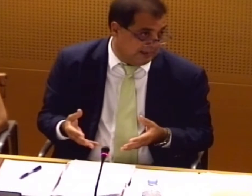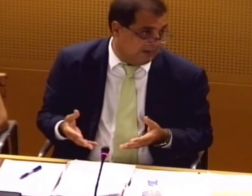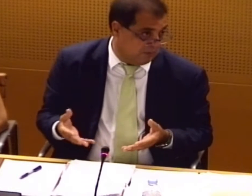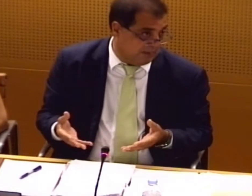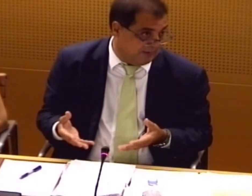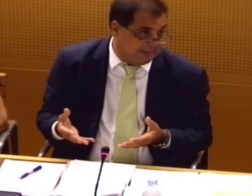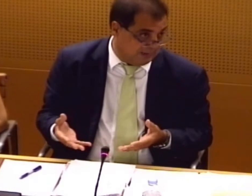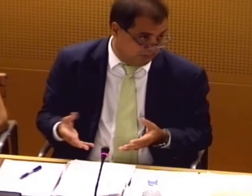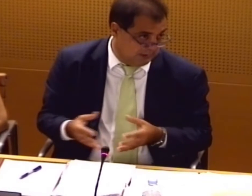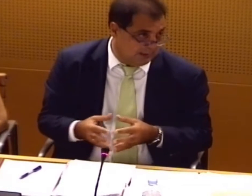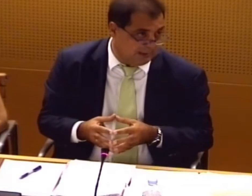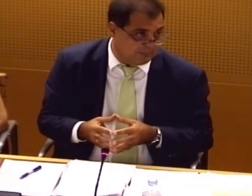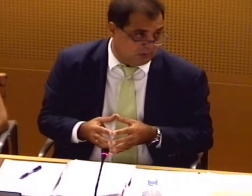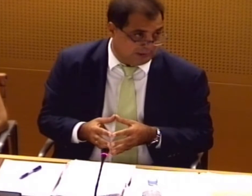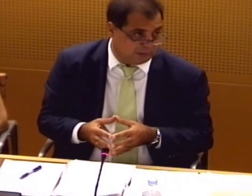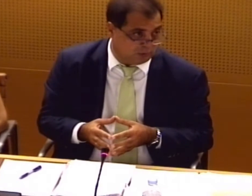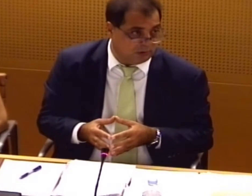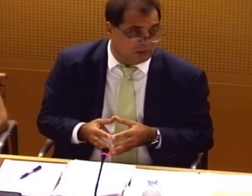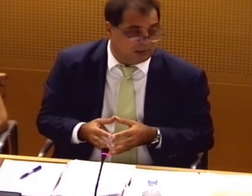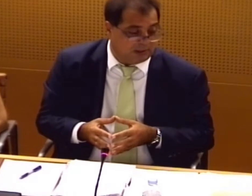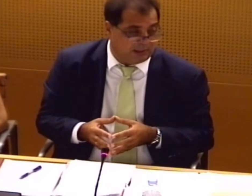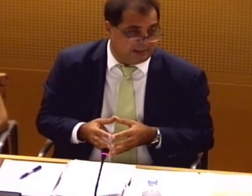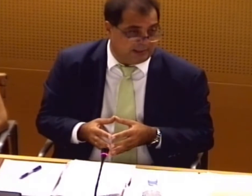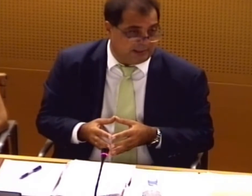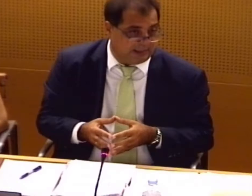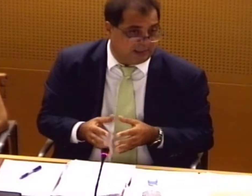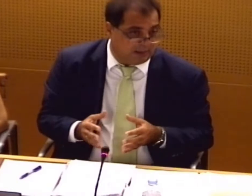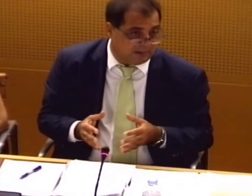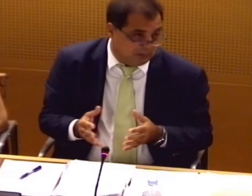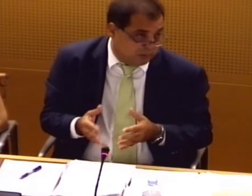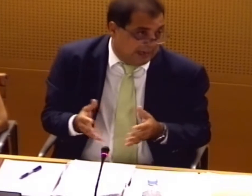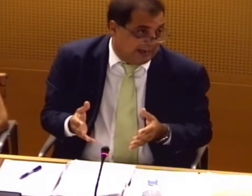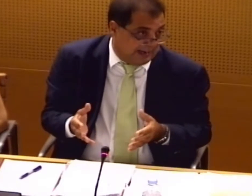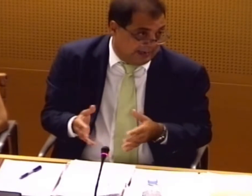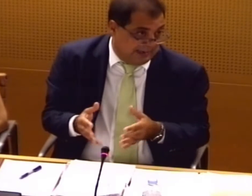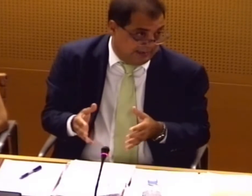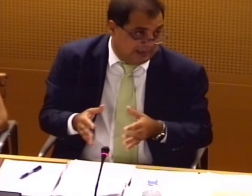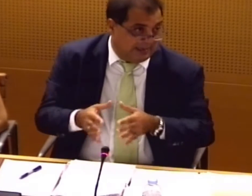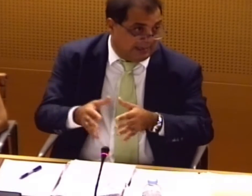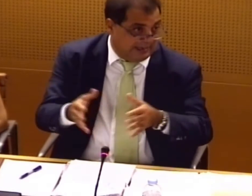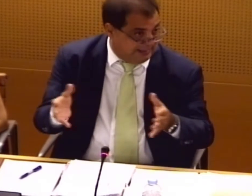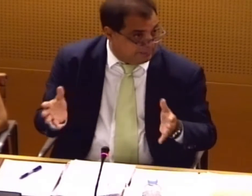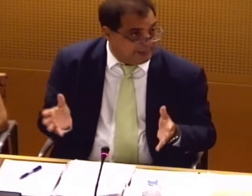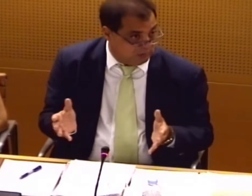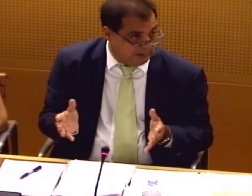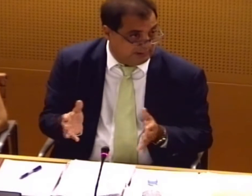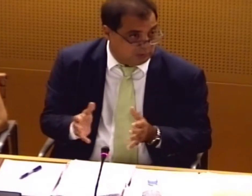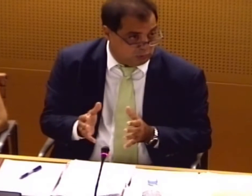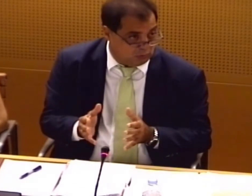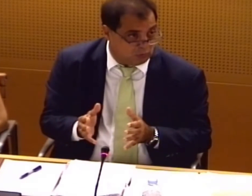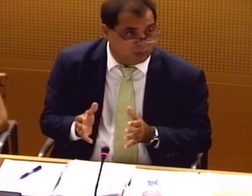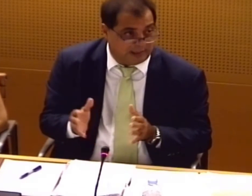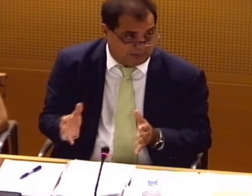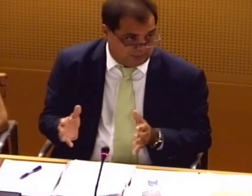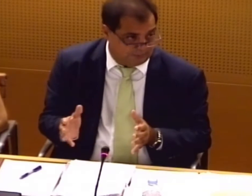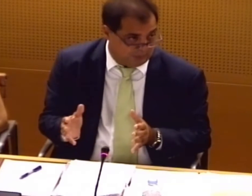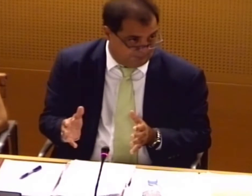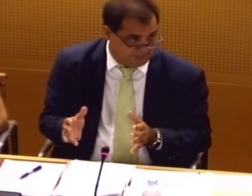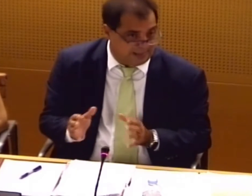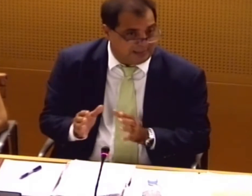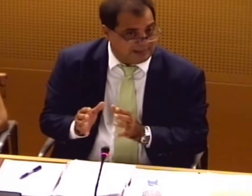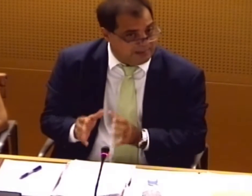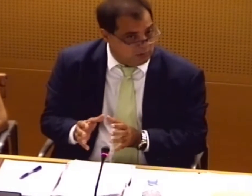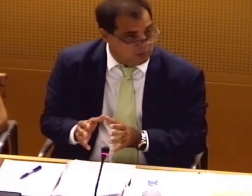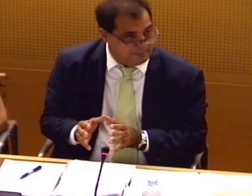podido emitir el informe definitivo y, por lo tanto, sí me gustaría aclarar que en ese aspecto está todo subsanado,